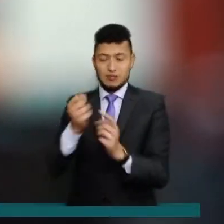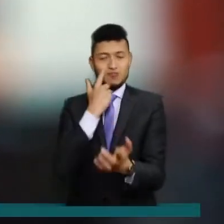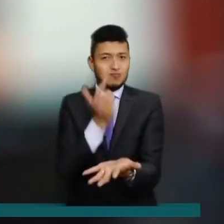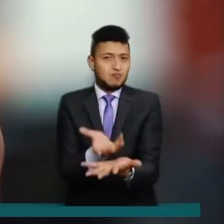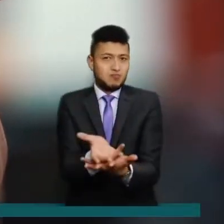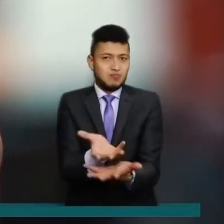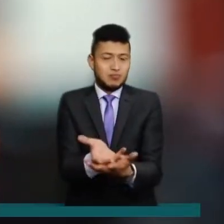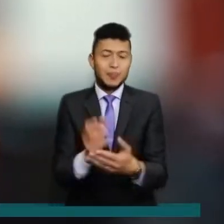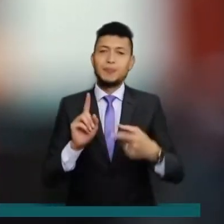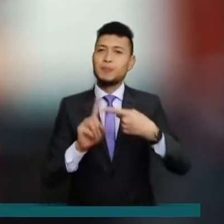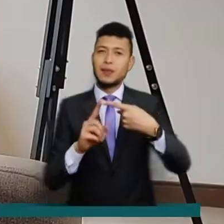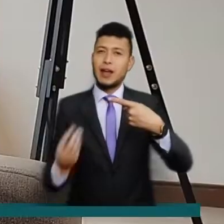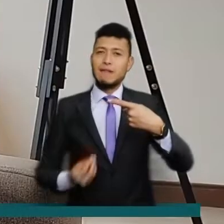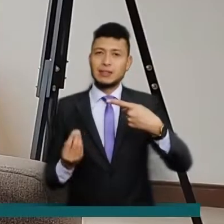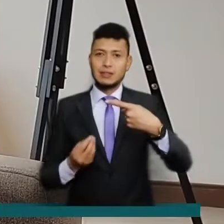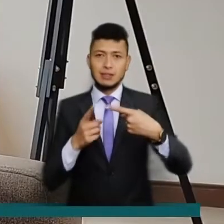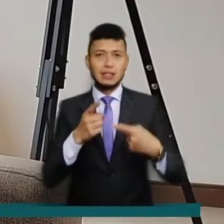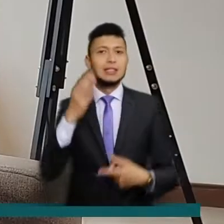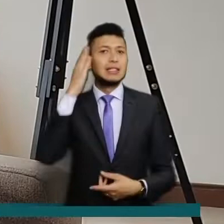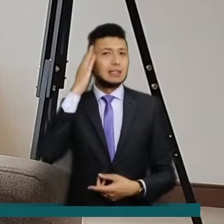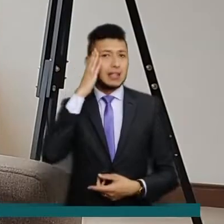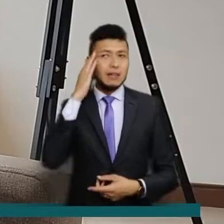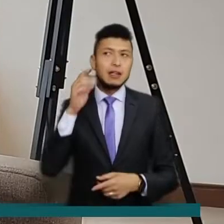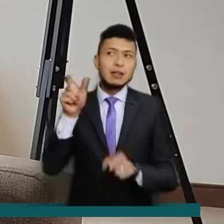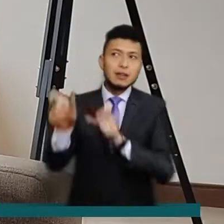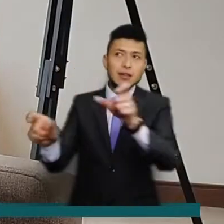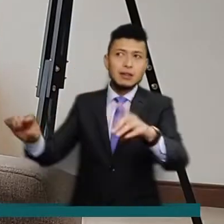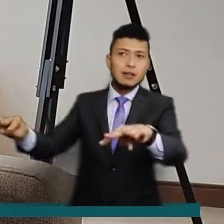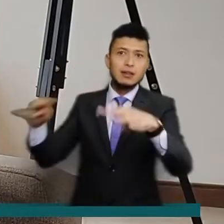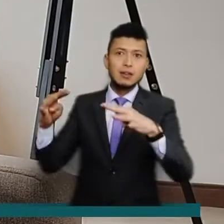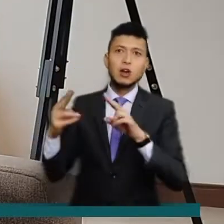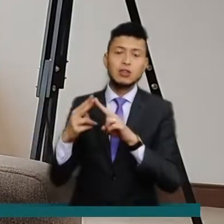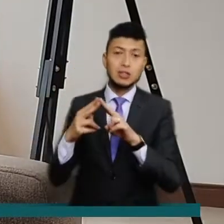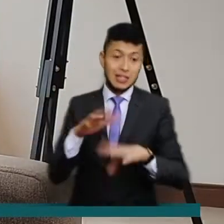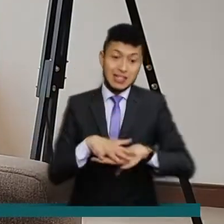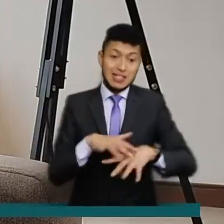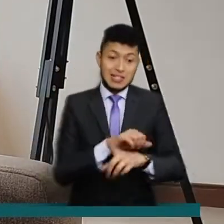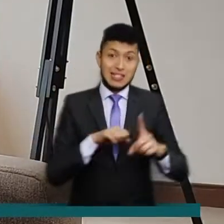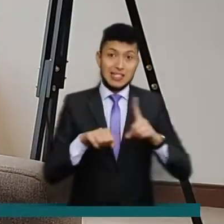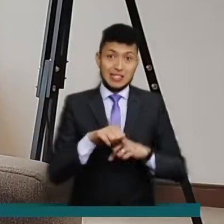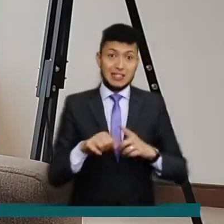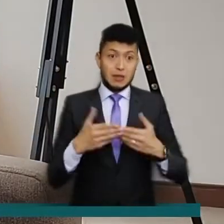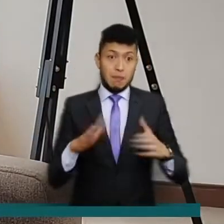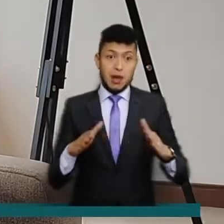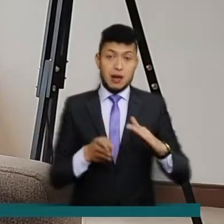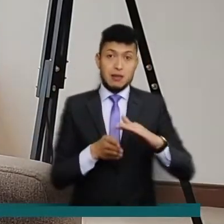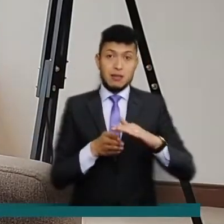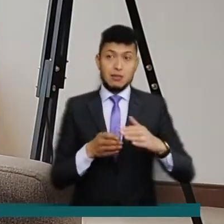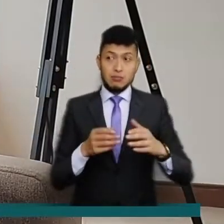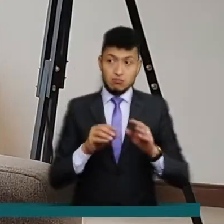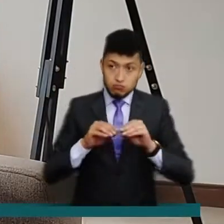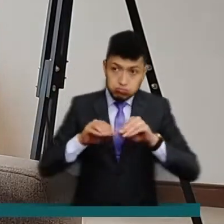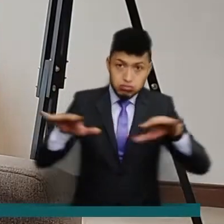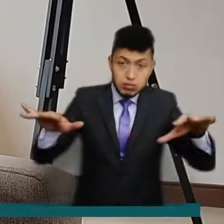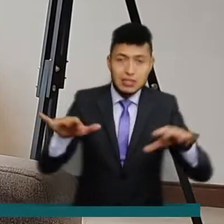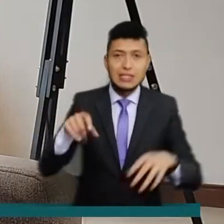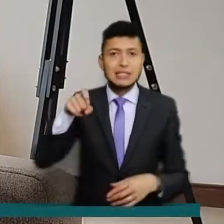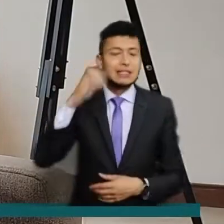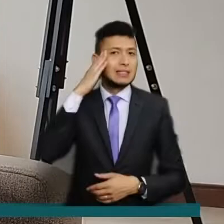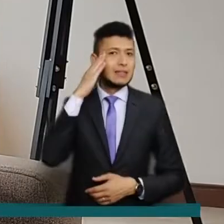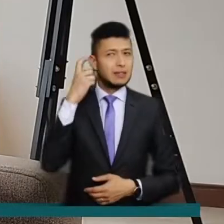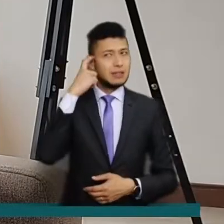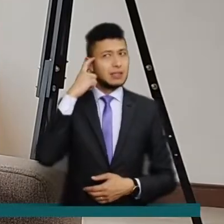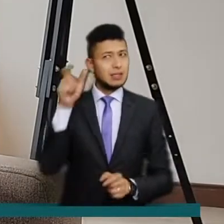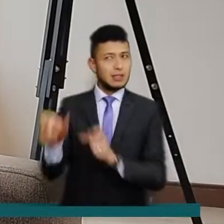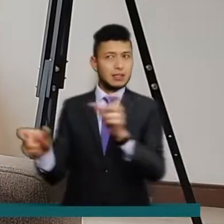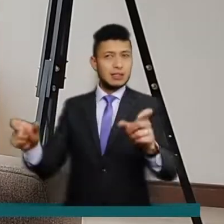sociales. Y es que lo primero que tú tienes que hacer es conocer tu público. Antes de abrir las redes sociales para tu negocio, lo primero que debes